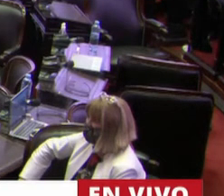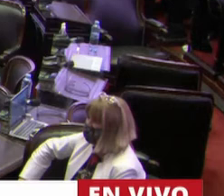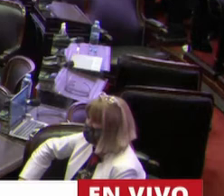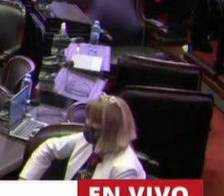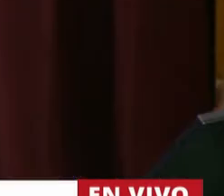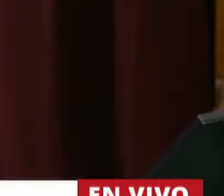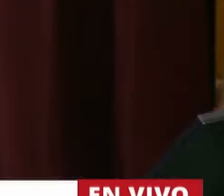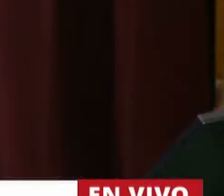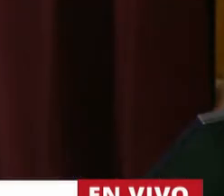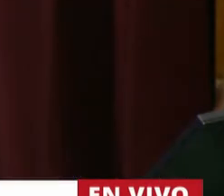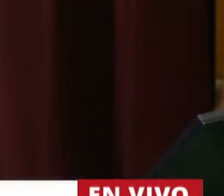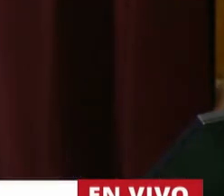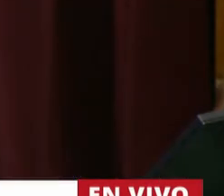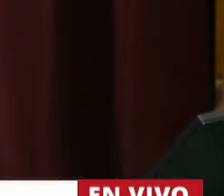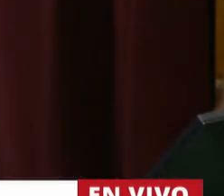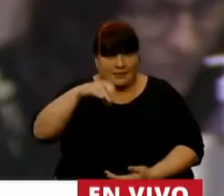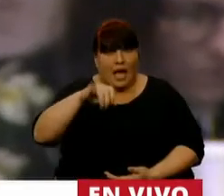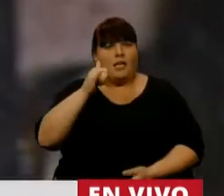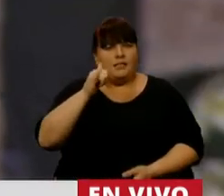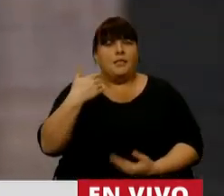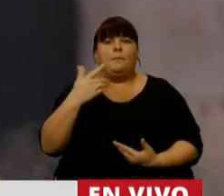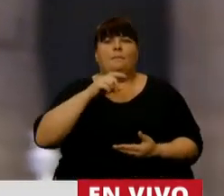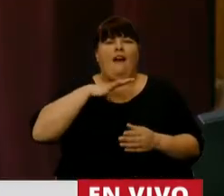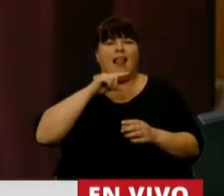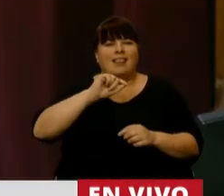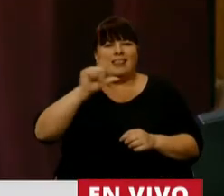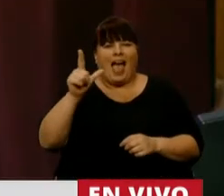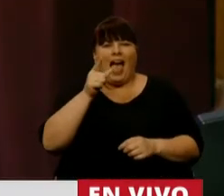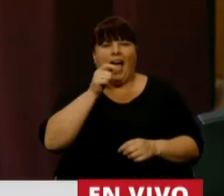Flavia, ¿estás por ahí? Estoy acá. No puedo encender.